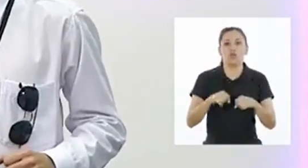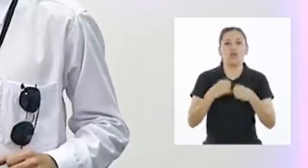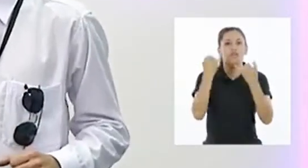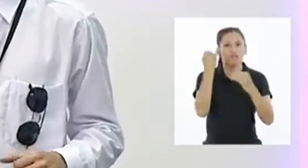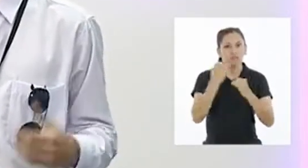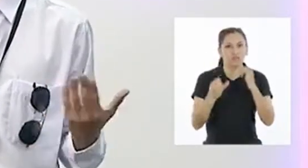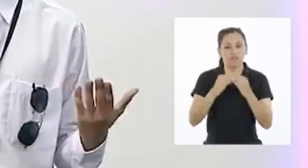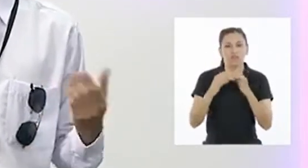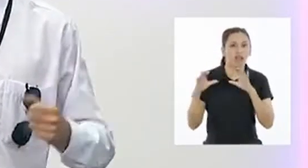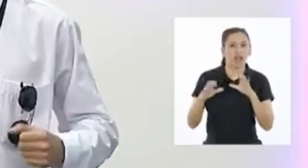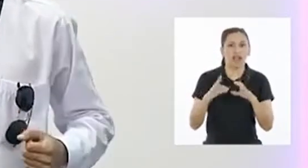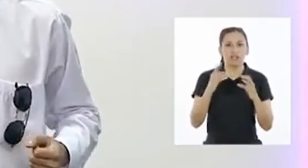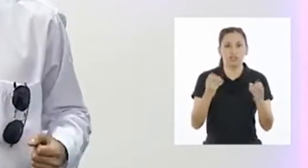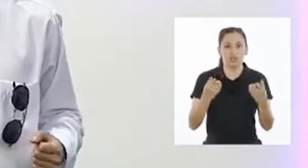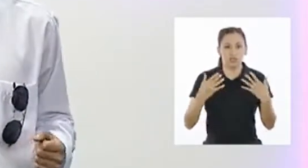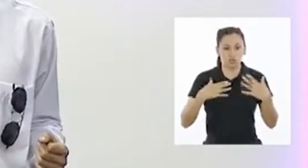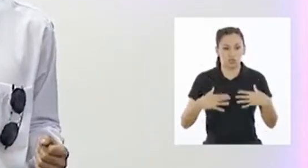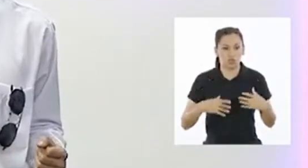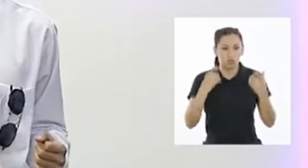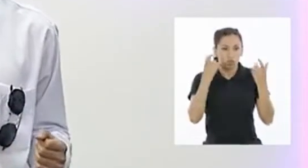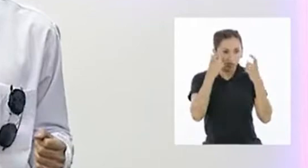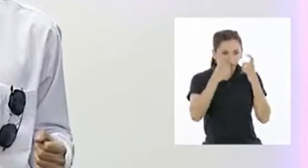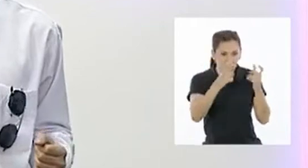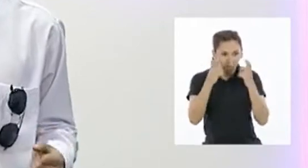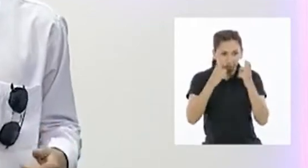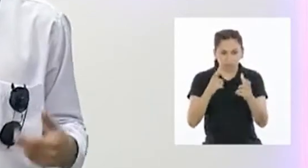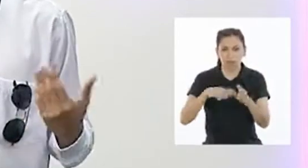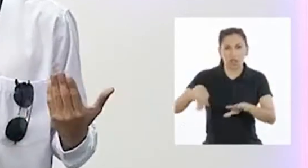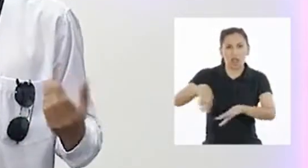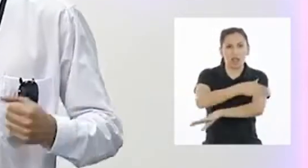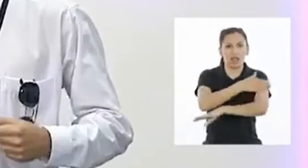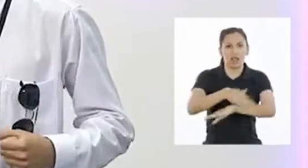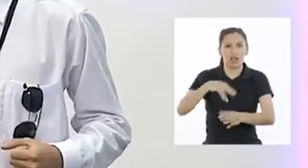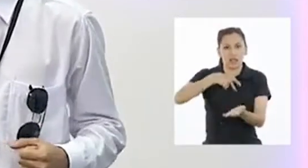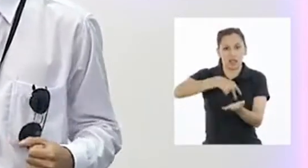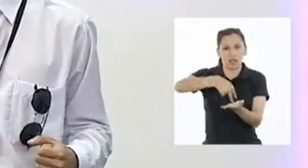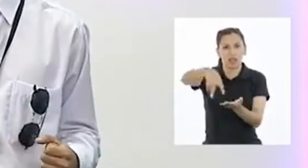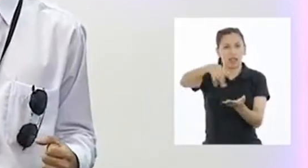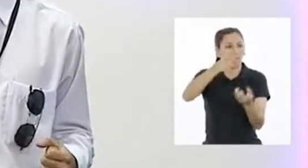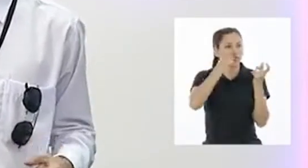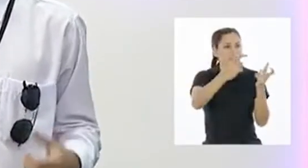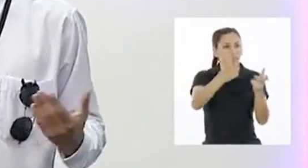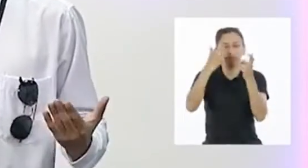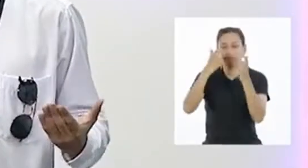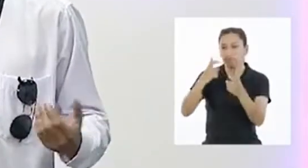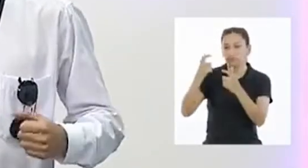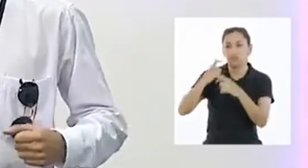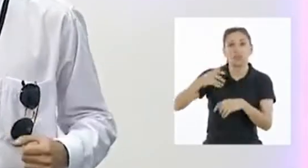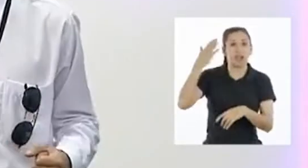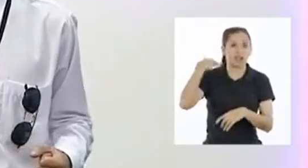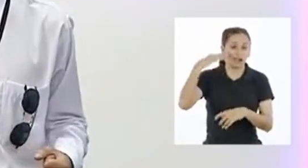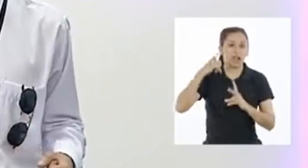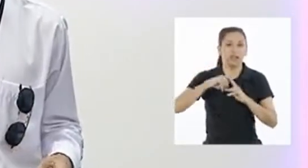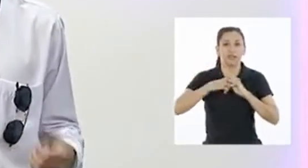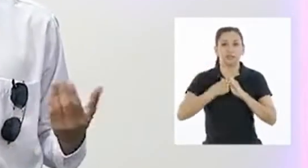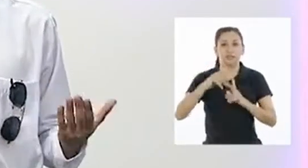orden público, formando y equipando cuerpos de vigilantes que rondaban sus jurisdicciones. Inicialmente aparecieron en los